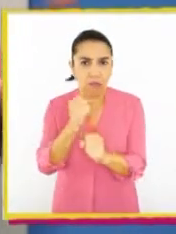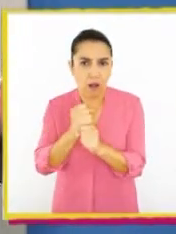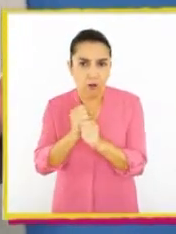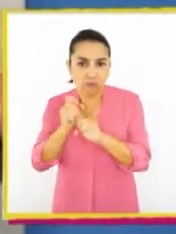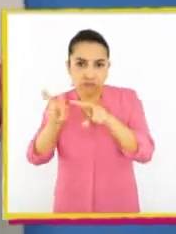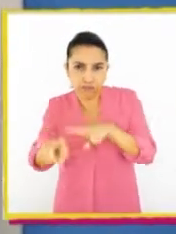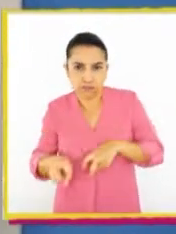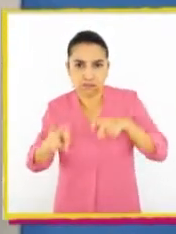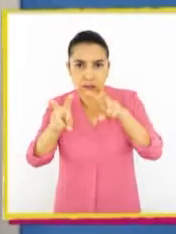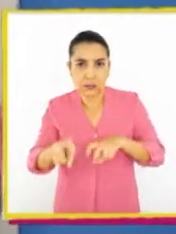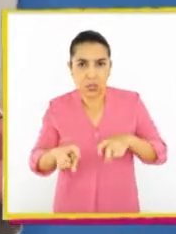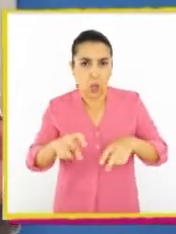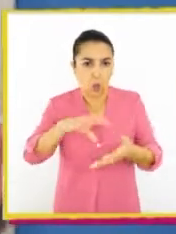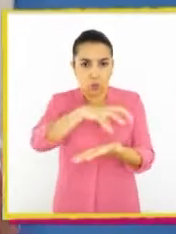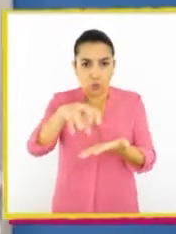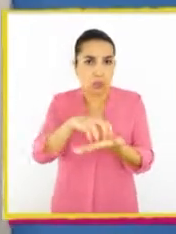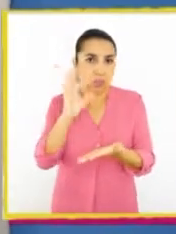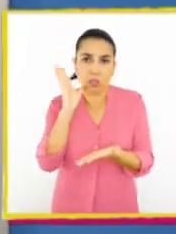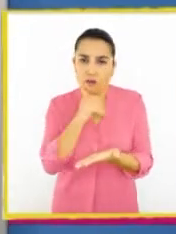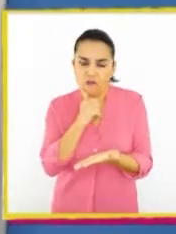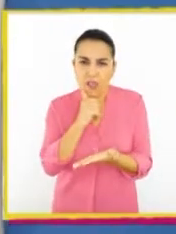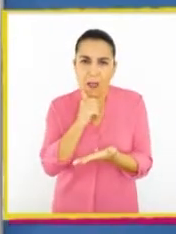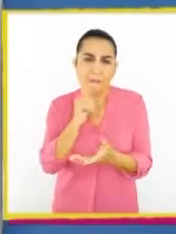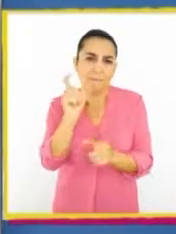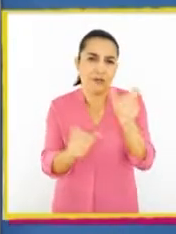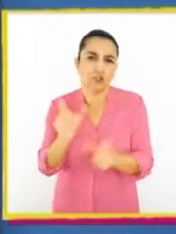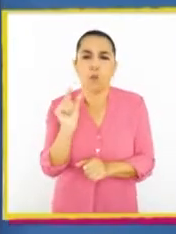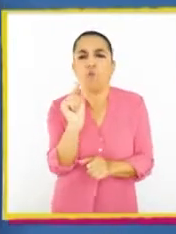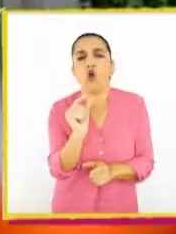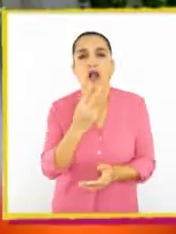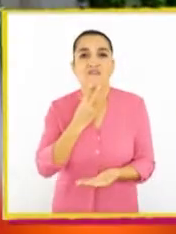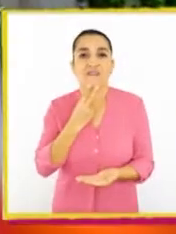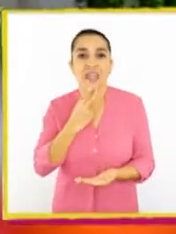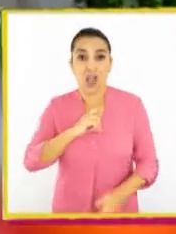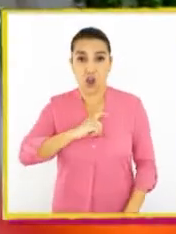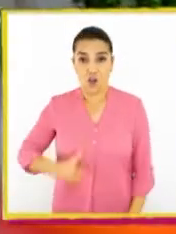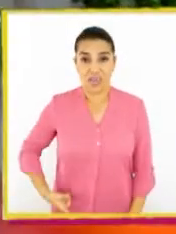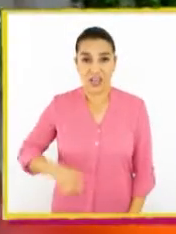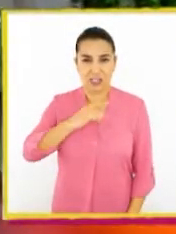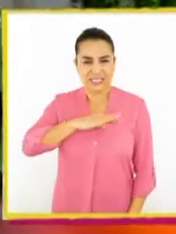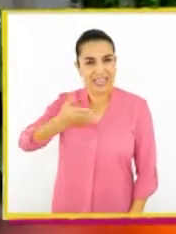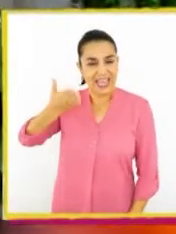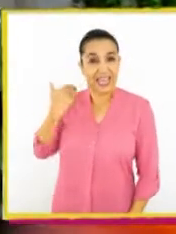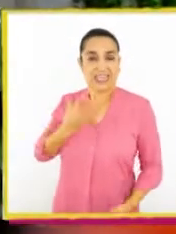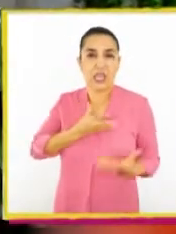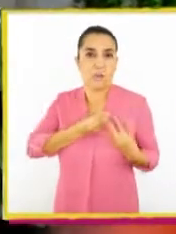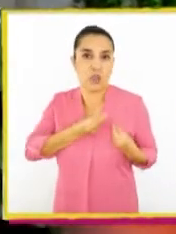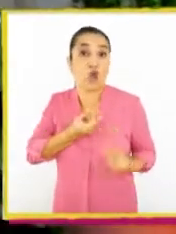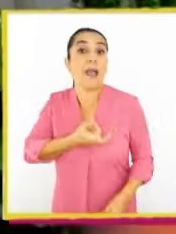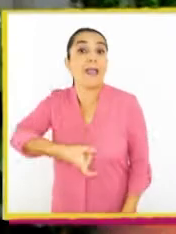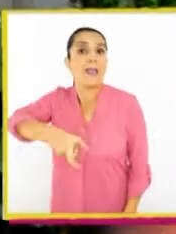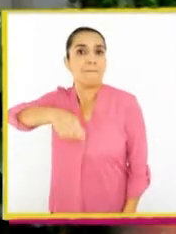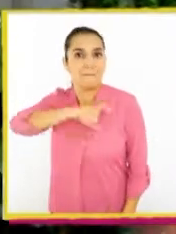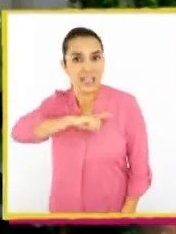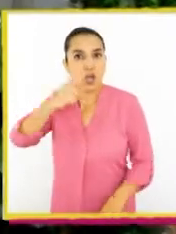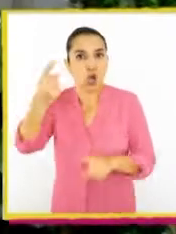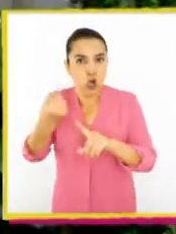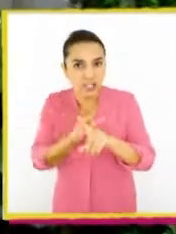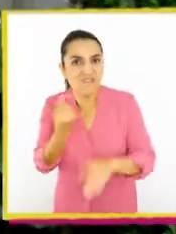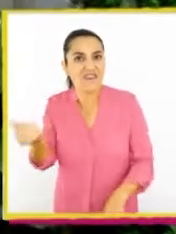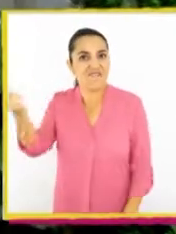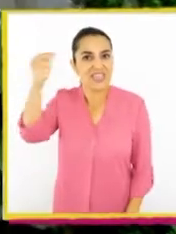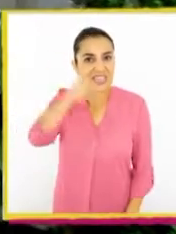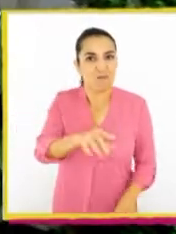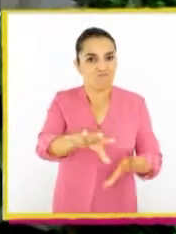exploradas ni trabajadas, sin grandes ciudades y con pocos habitantes. Y el gobierno de Chile de ese entonces tenía susto que los españoles